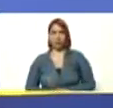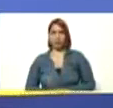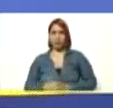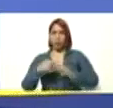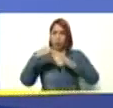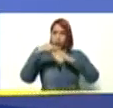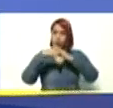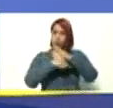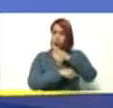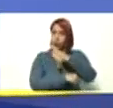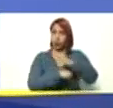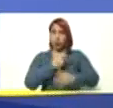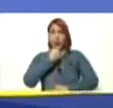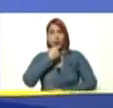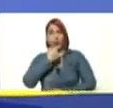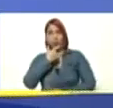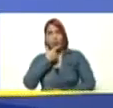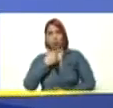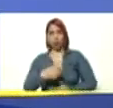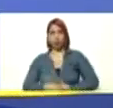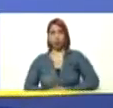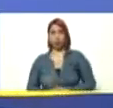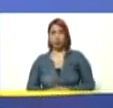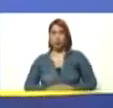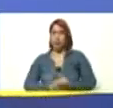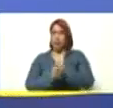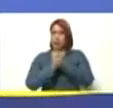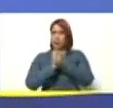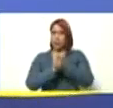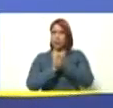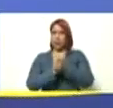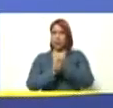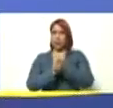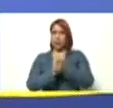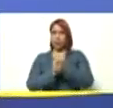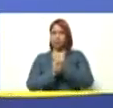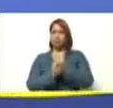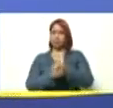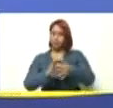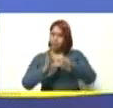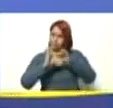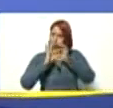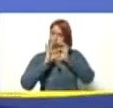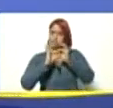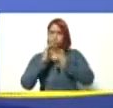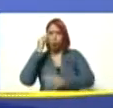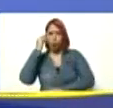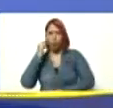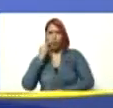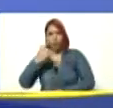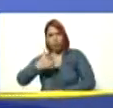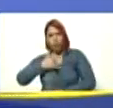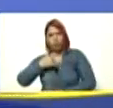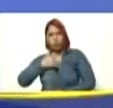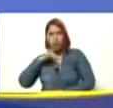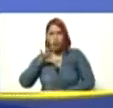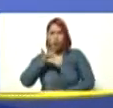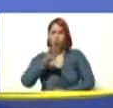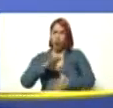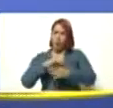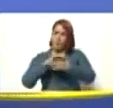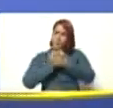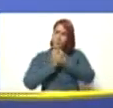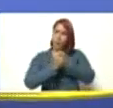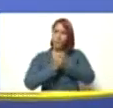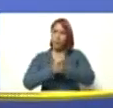profunda y linda, una amistad entre bolivarianos, entre patriotas, una amistad